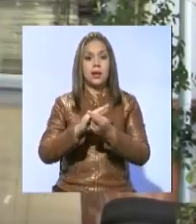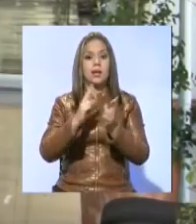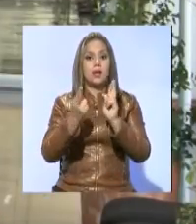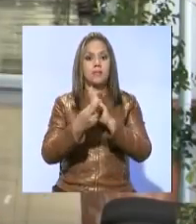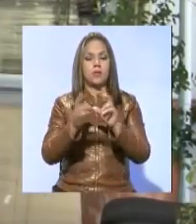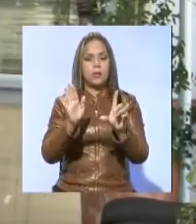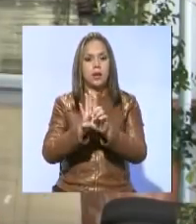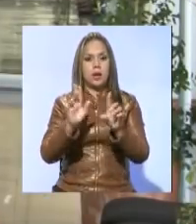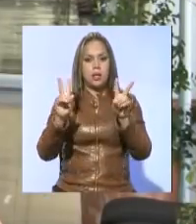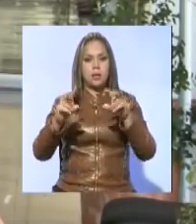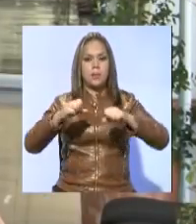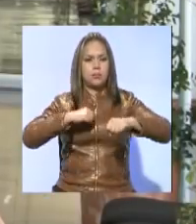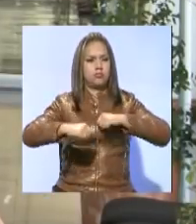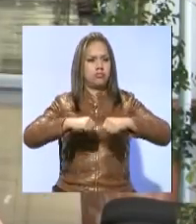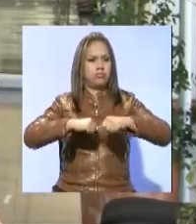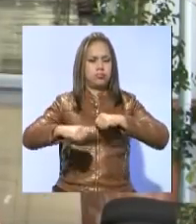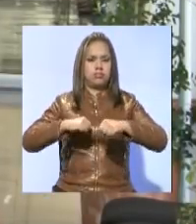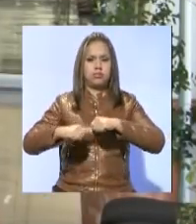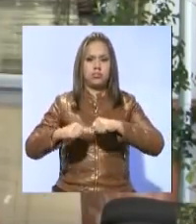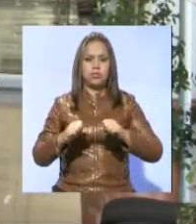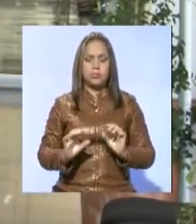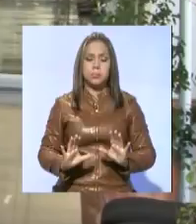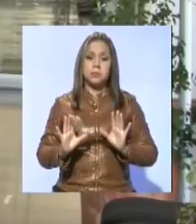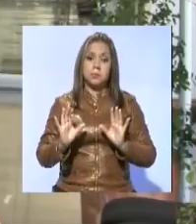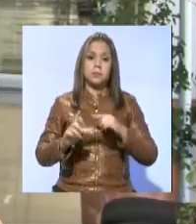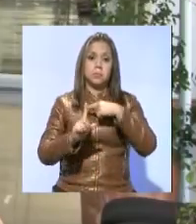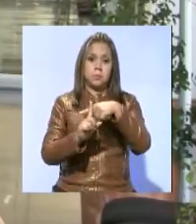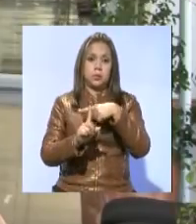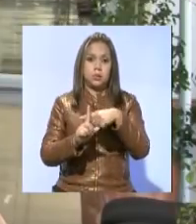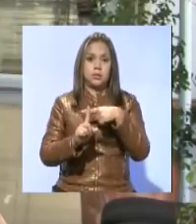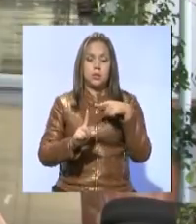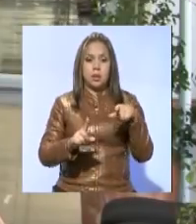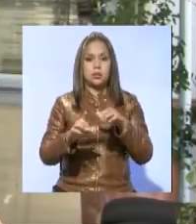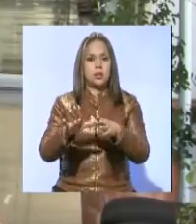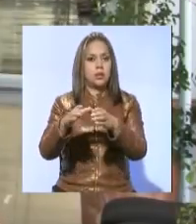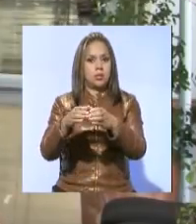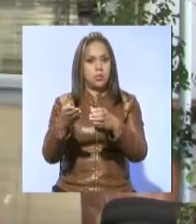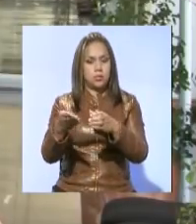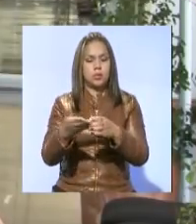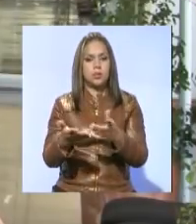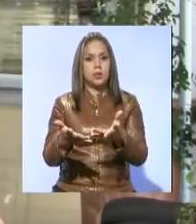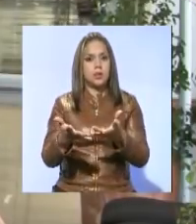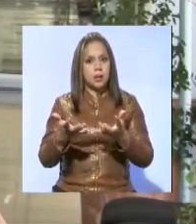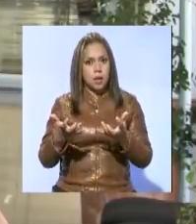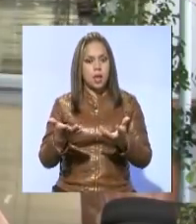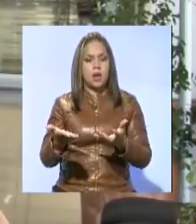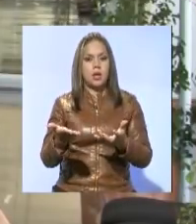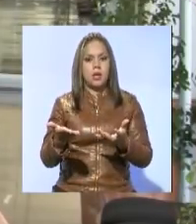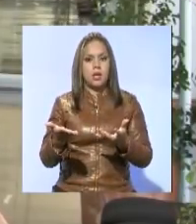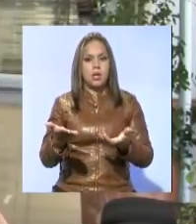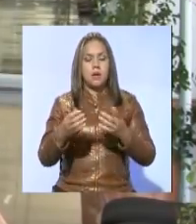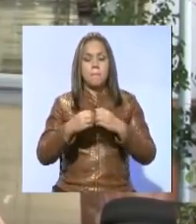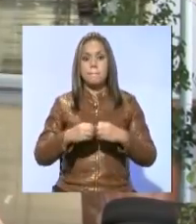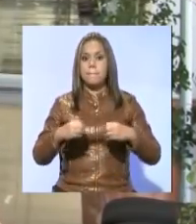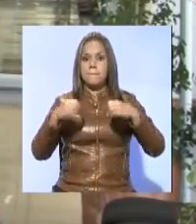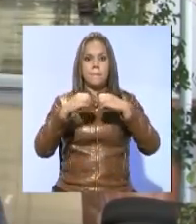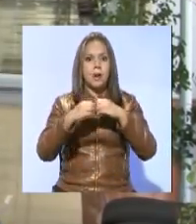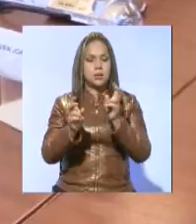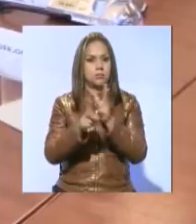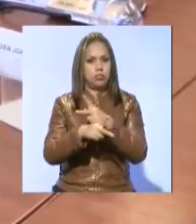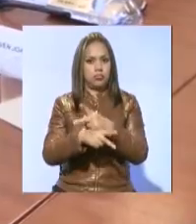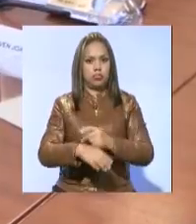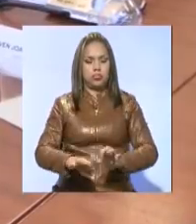que lo estamos tramitando. Muy positivo, esta comisión pues busca justamente generar mayor